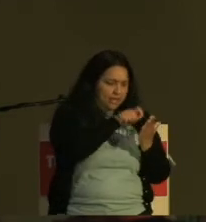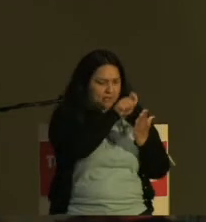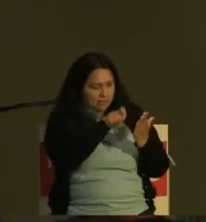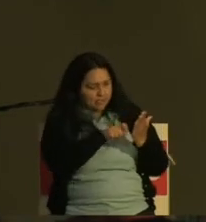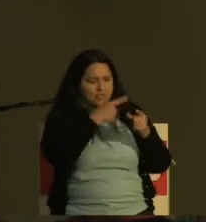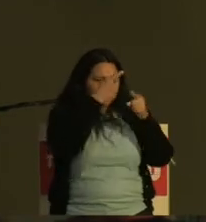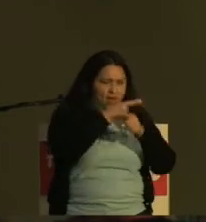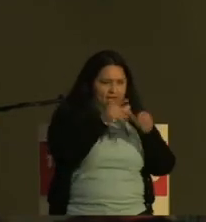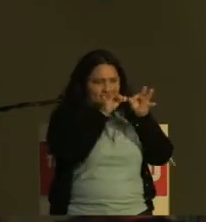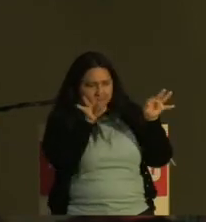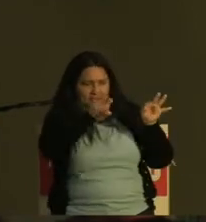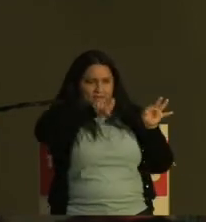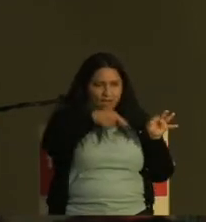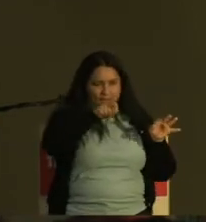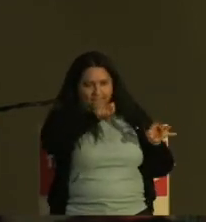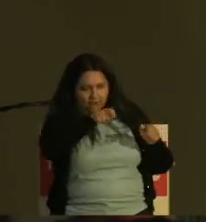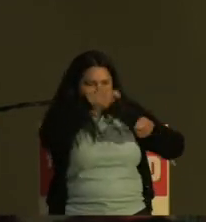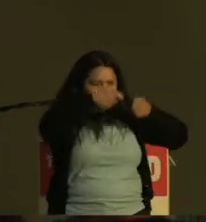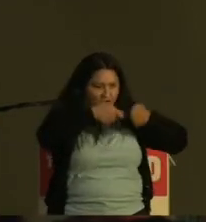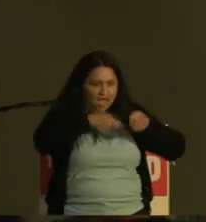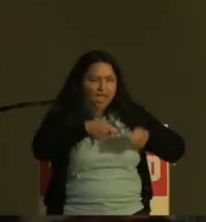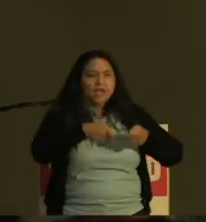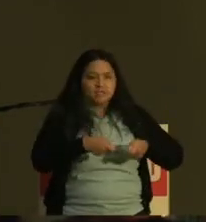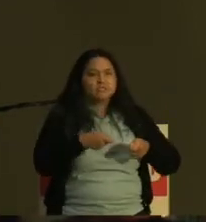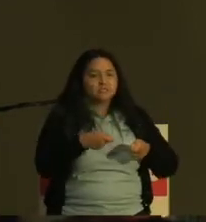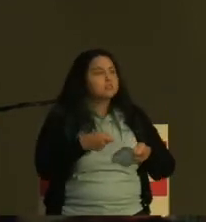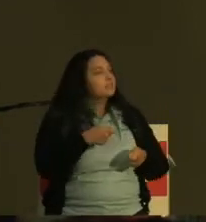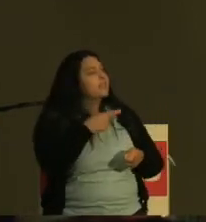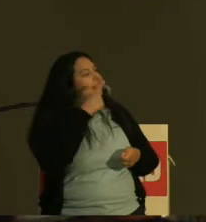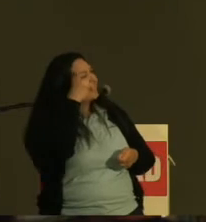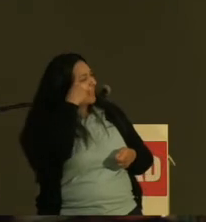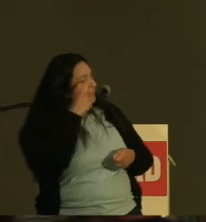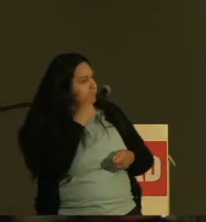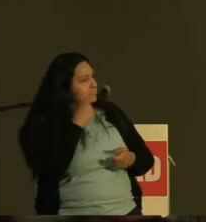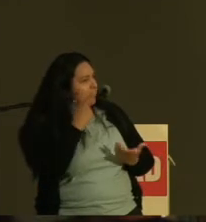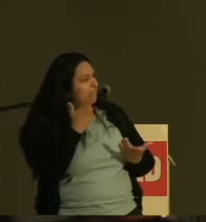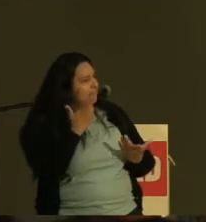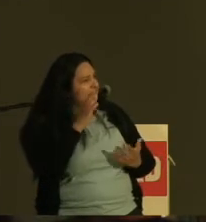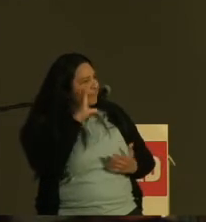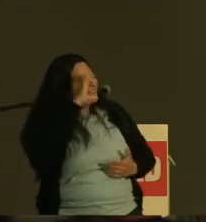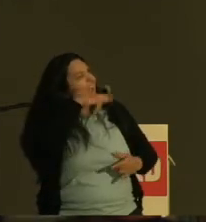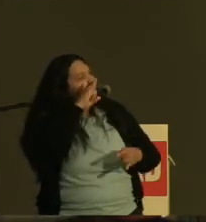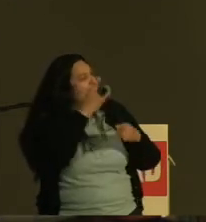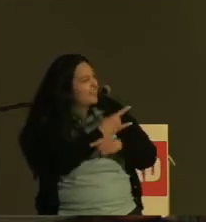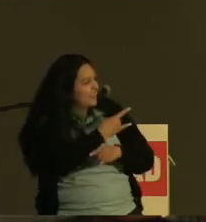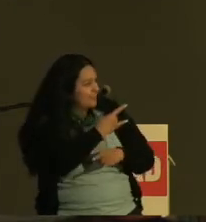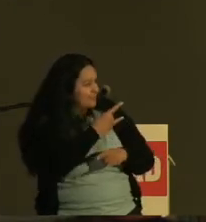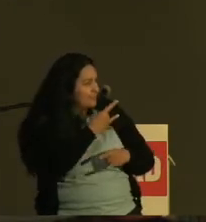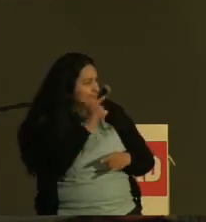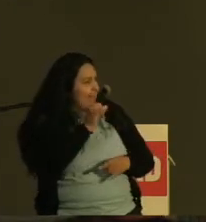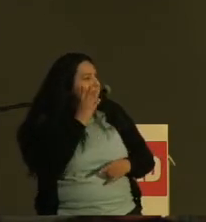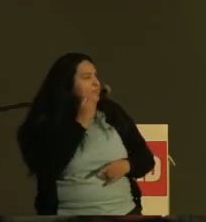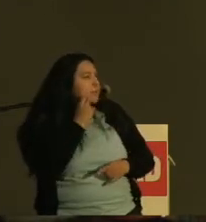corregir lenguaje, pero you know, I'm thinking of leerme like it's the uncanniness of it. Mm-hmm. It's an experience